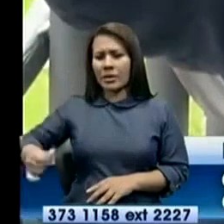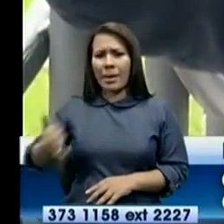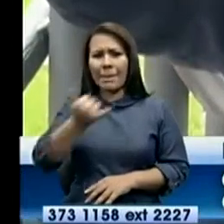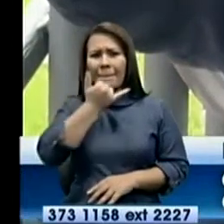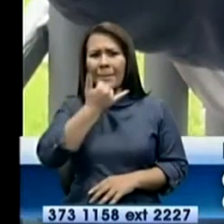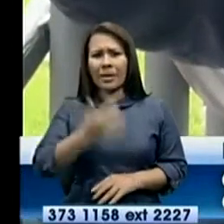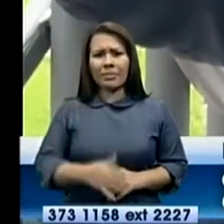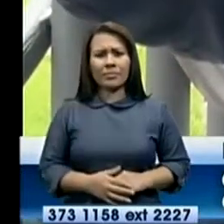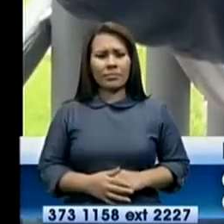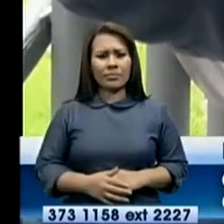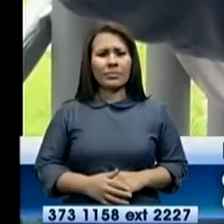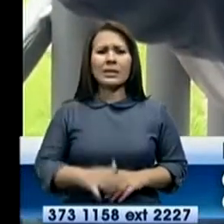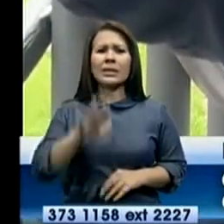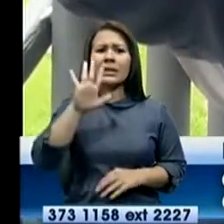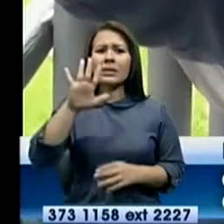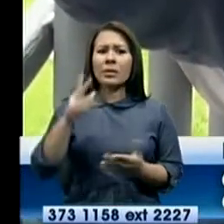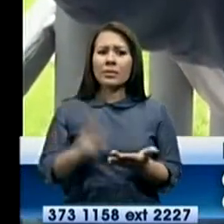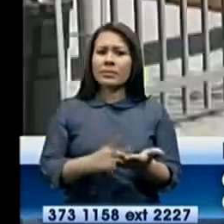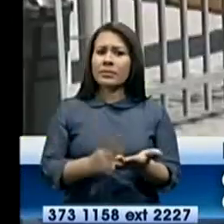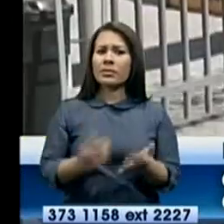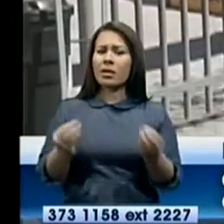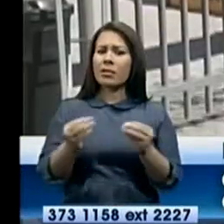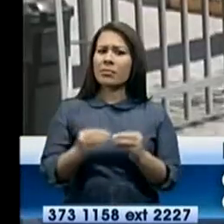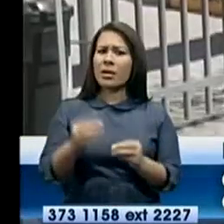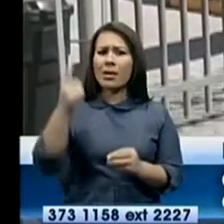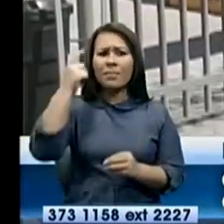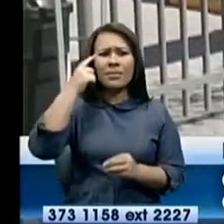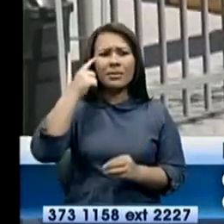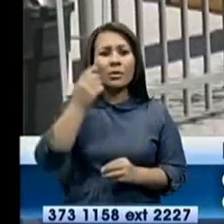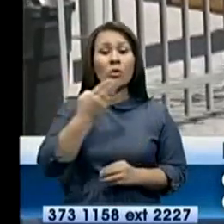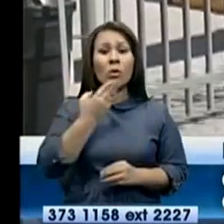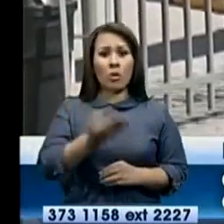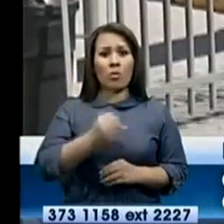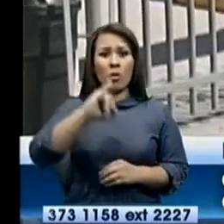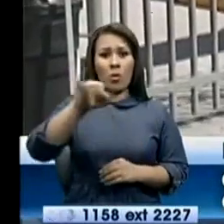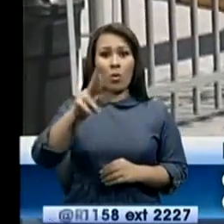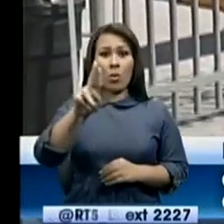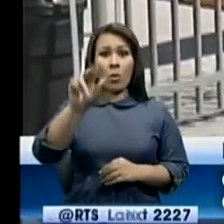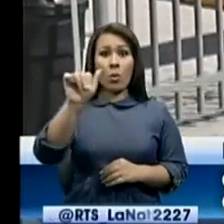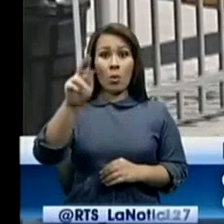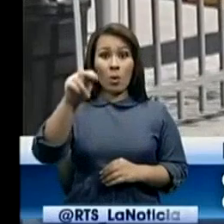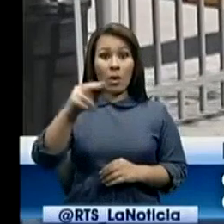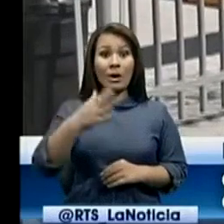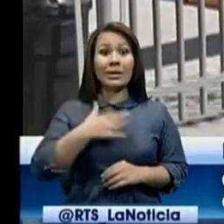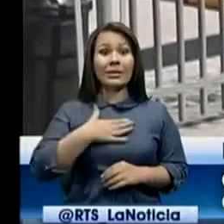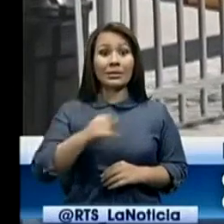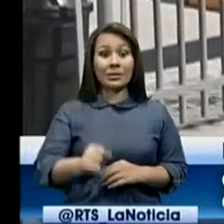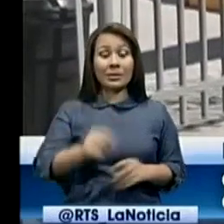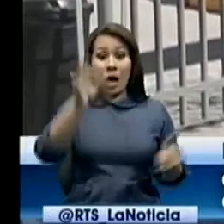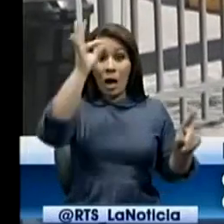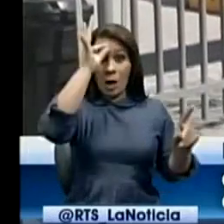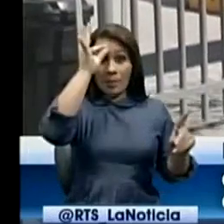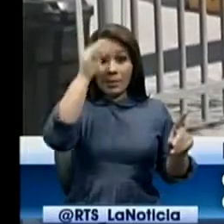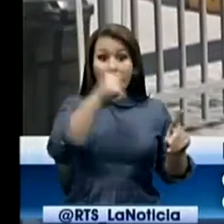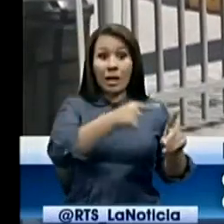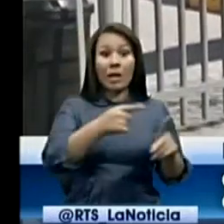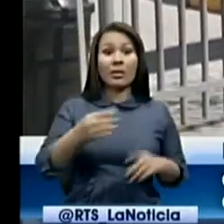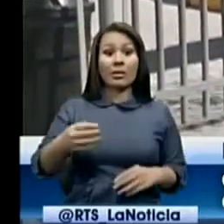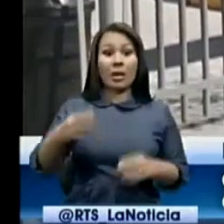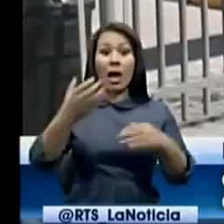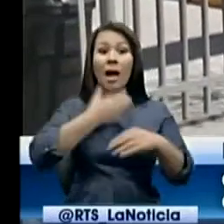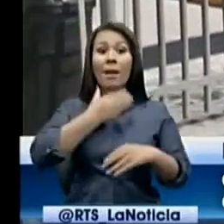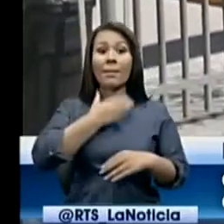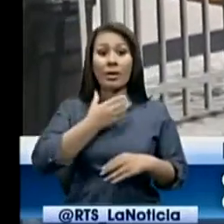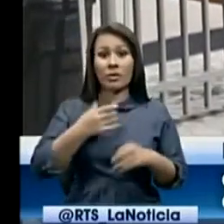pensar 5 veces para hacer esas cosas. Juan B., de 46 años, se encuentra asilado en el Hospital General Docente de Ambato. Sus familiares no